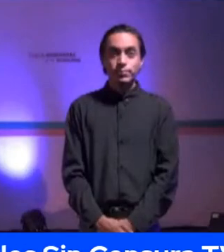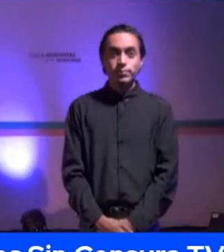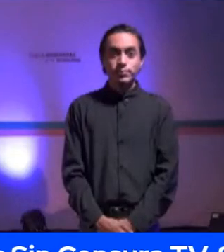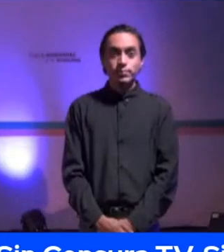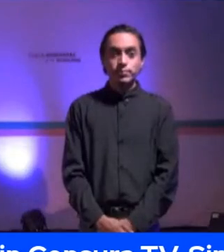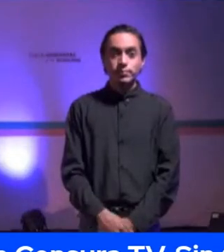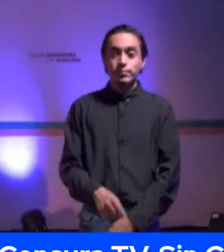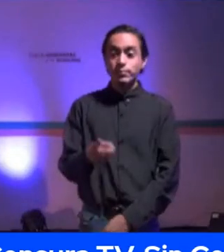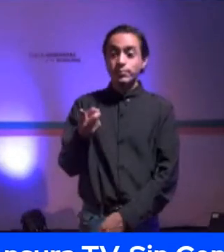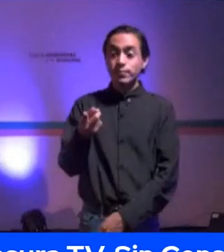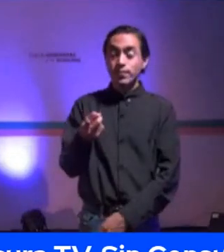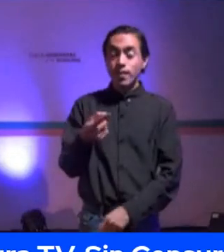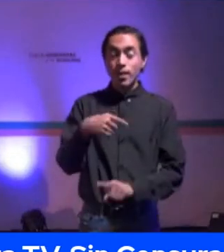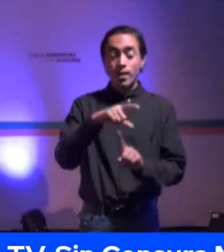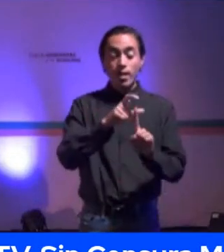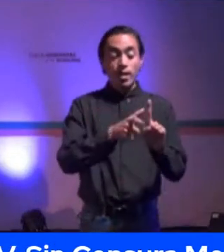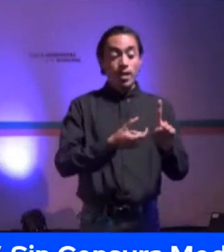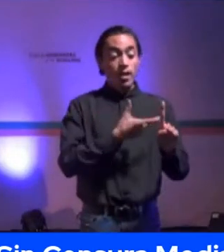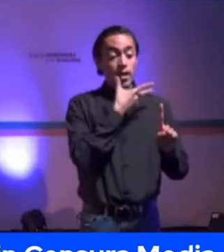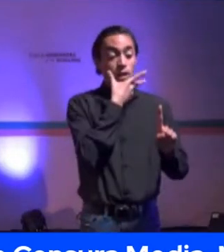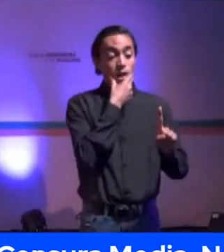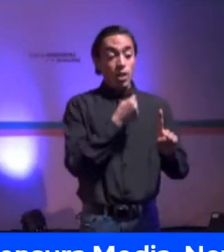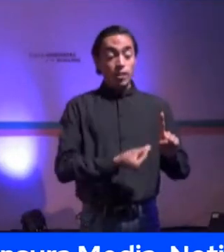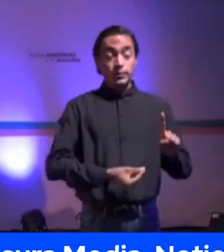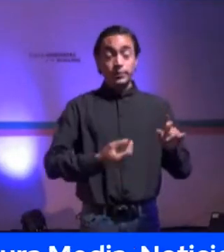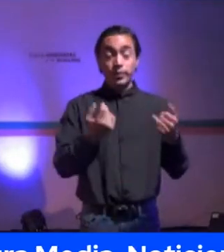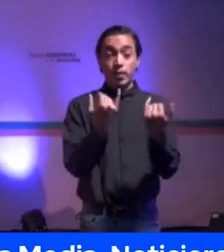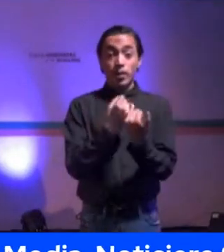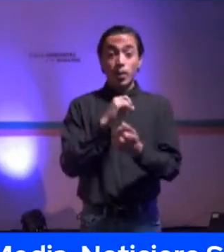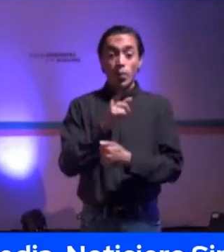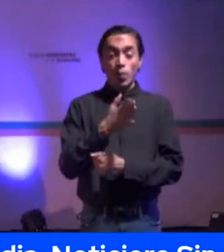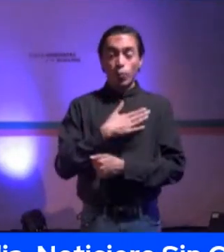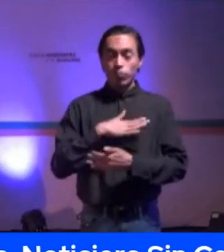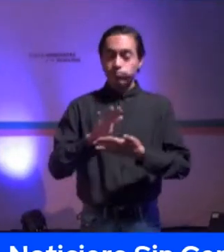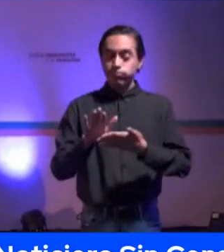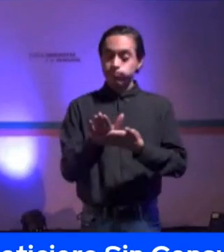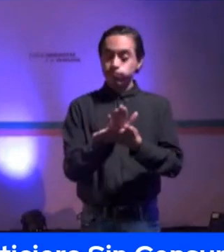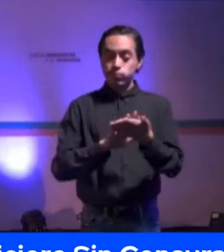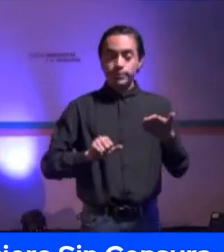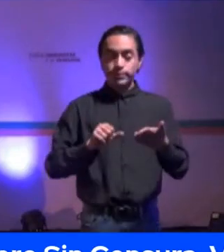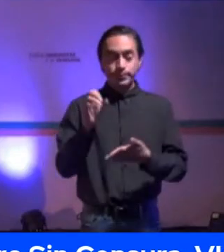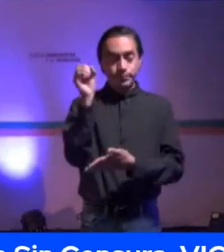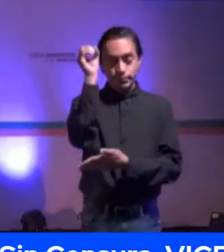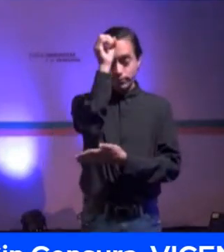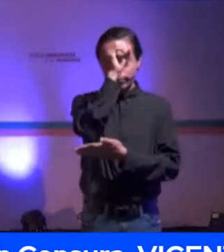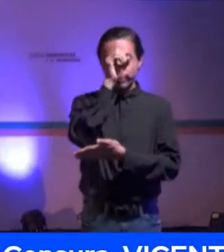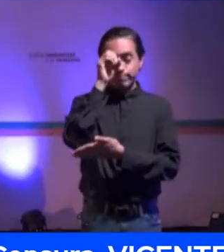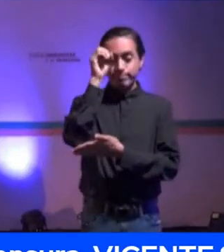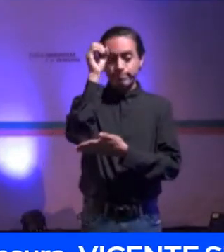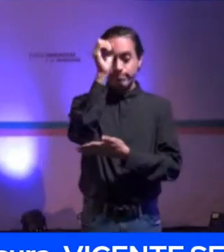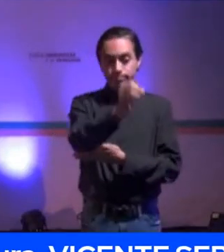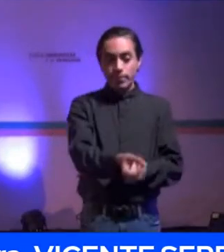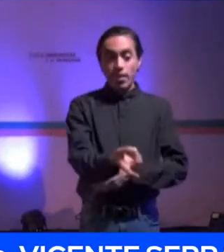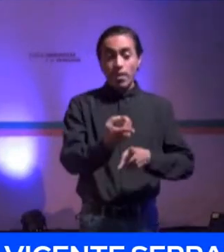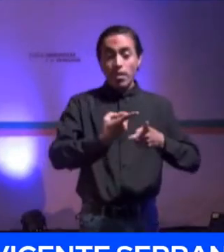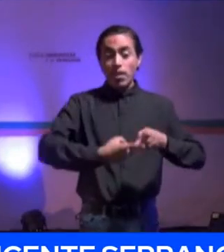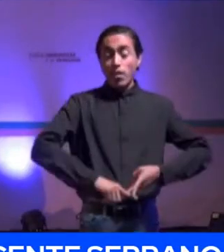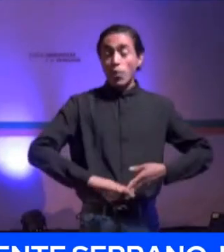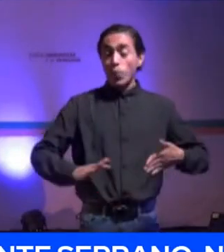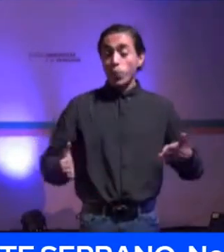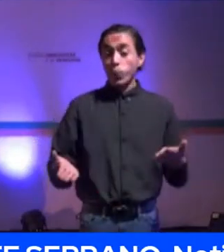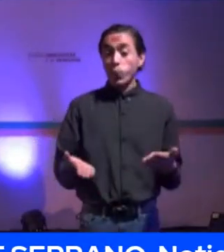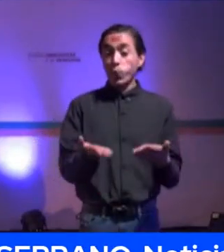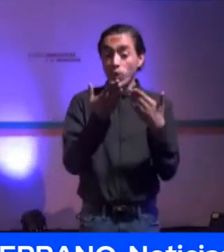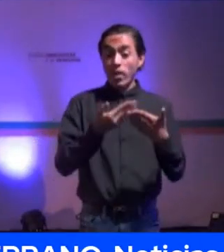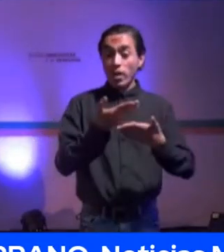el hombre que también desde mi humilde punto de vista pavimentó los caminos que